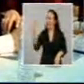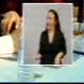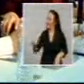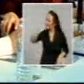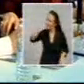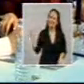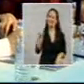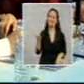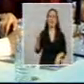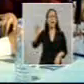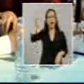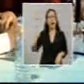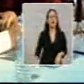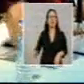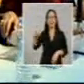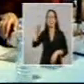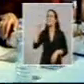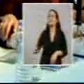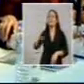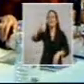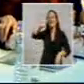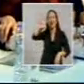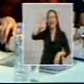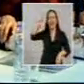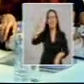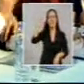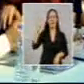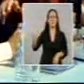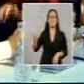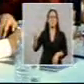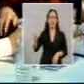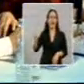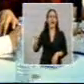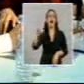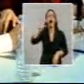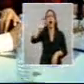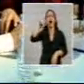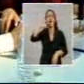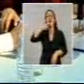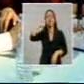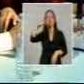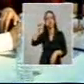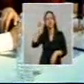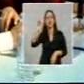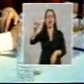a este gran pampeano, a Oscar Jorge,